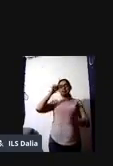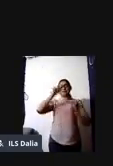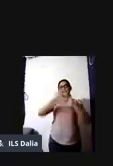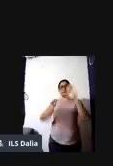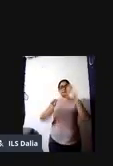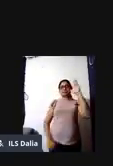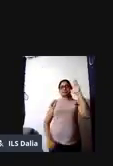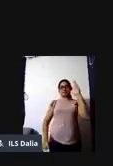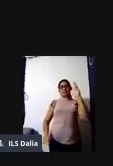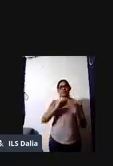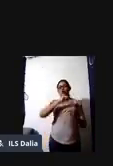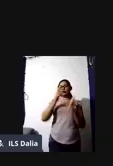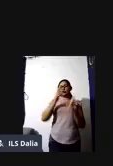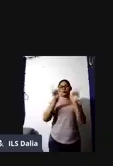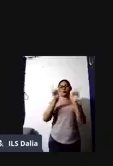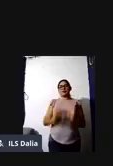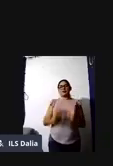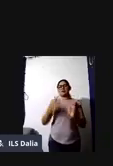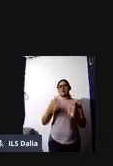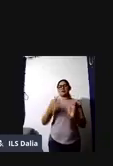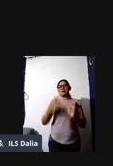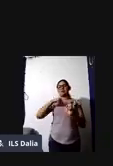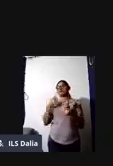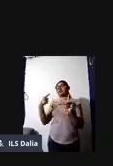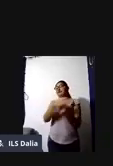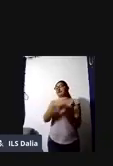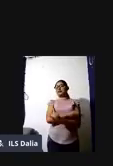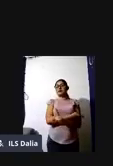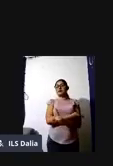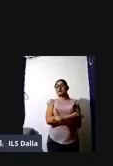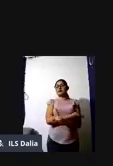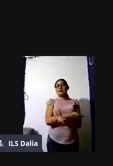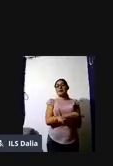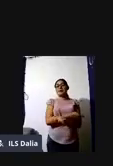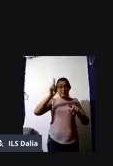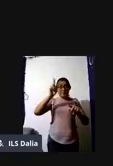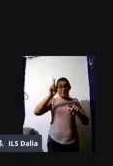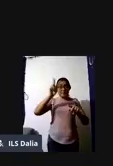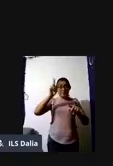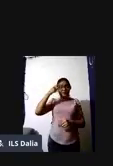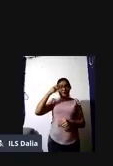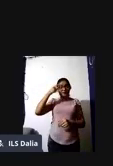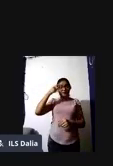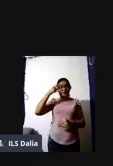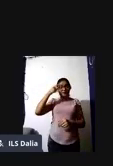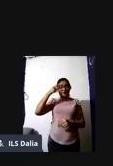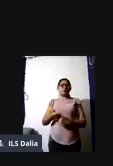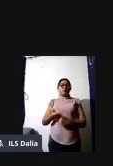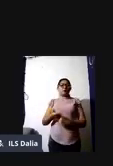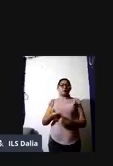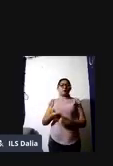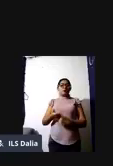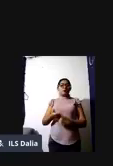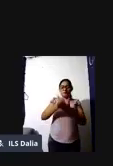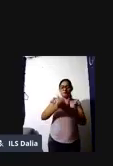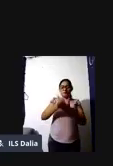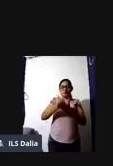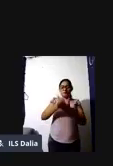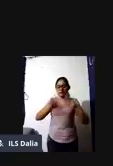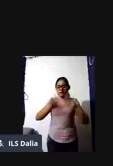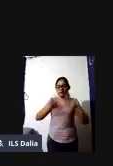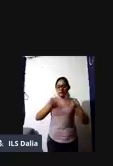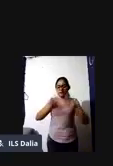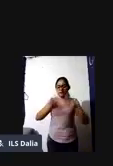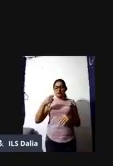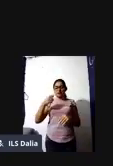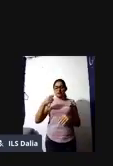cosa, tú tranquilo, pero no quita o no está sumando para bajarle al nivel